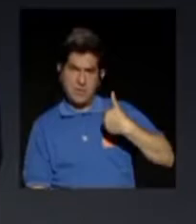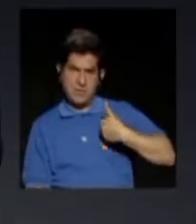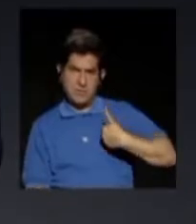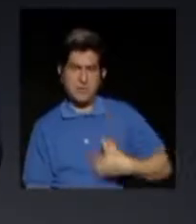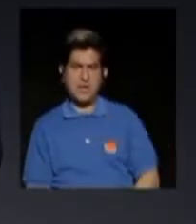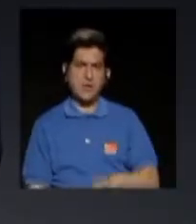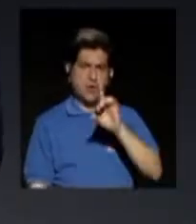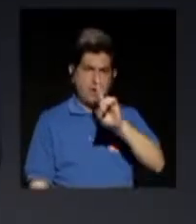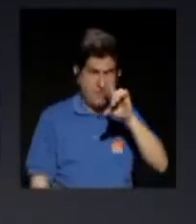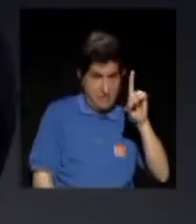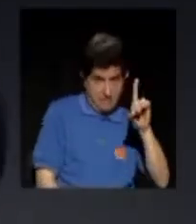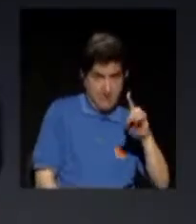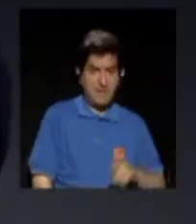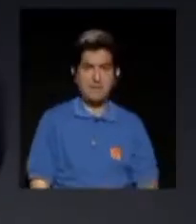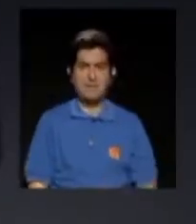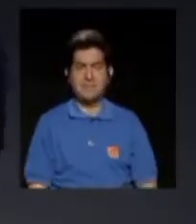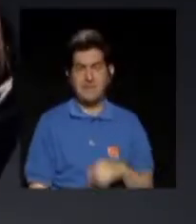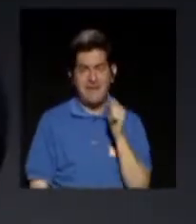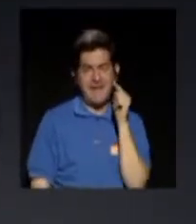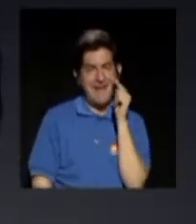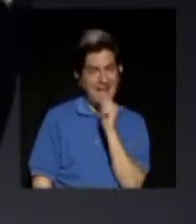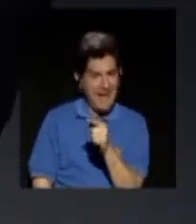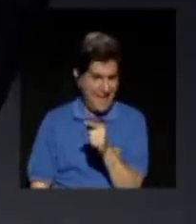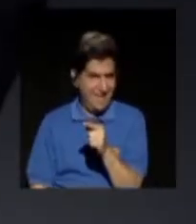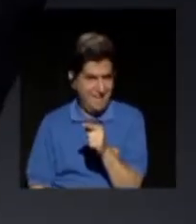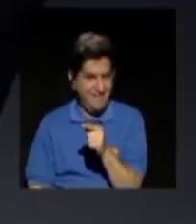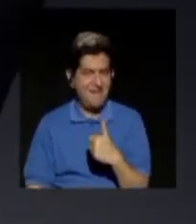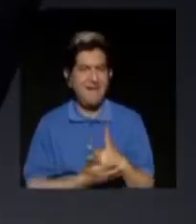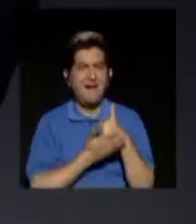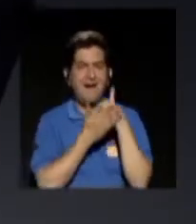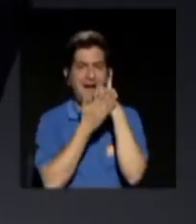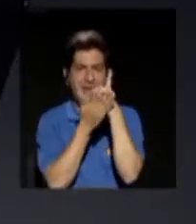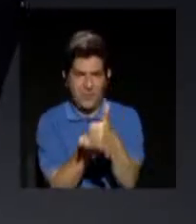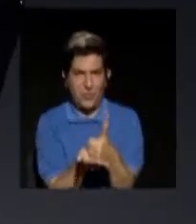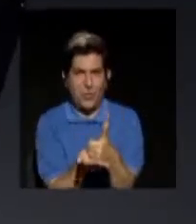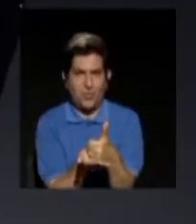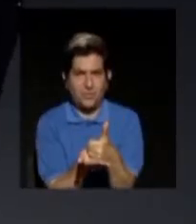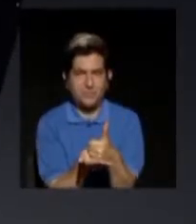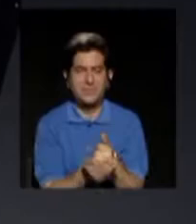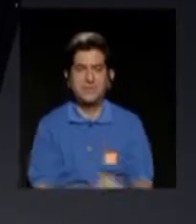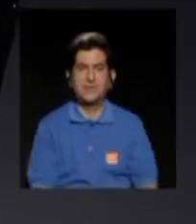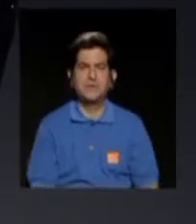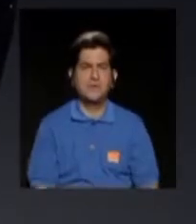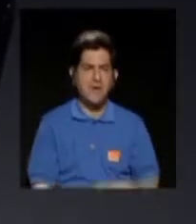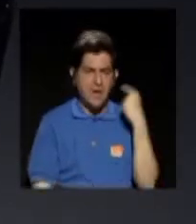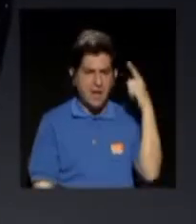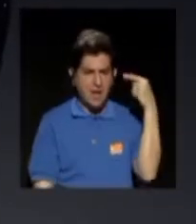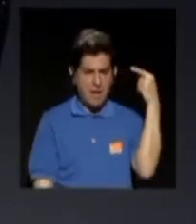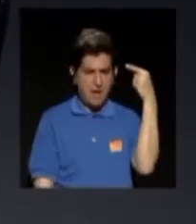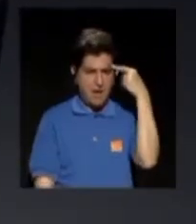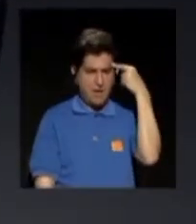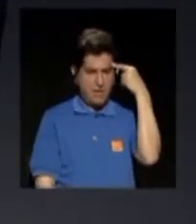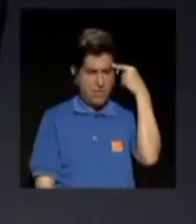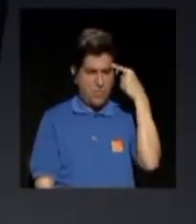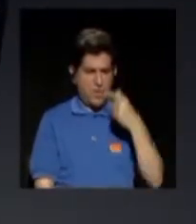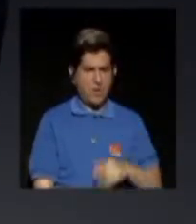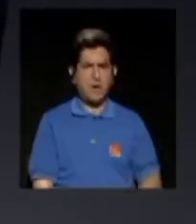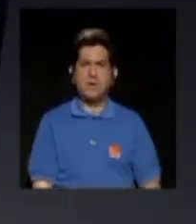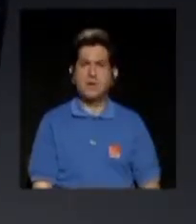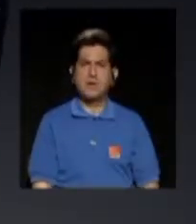él había colaborado cuando en el gobierno de